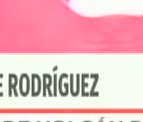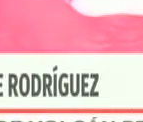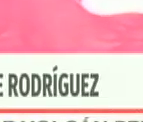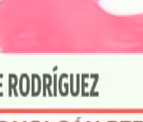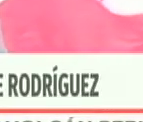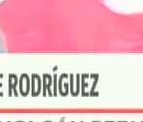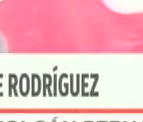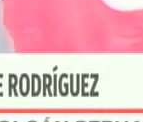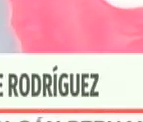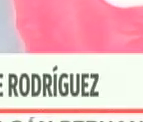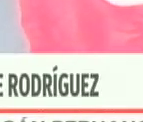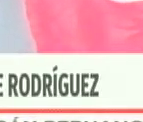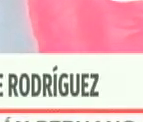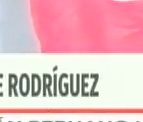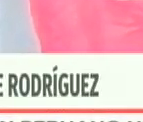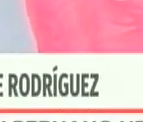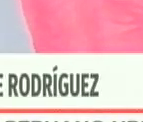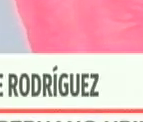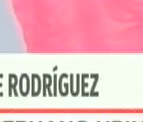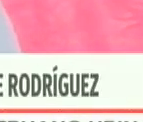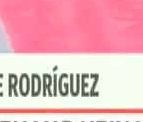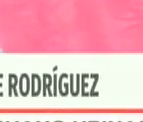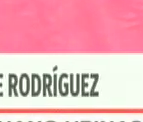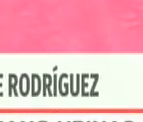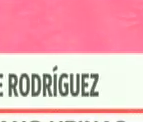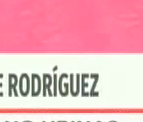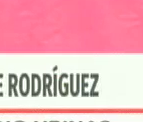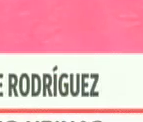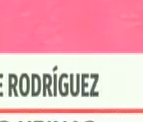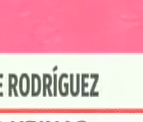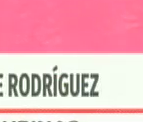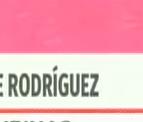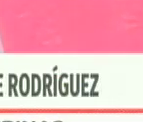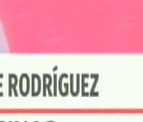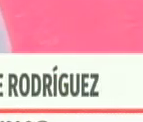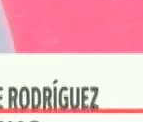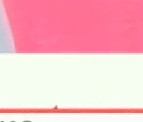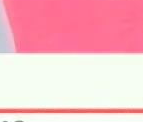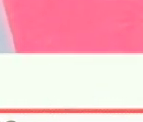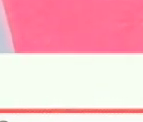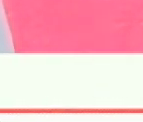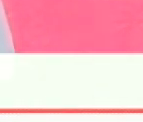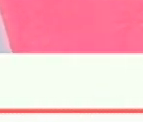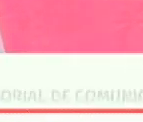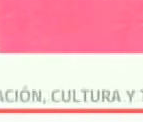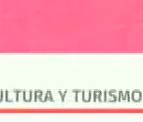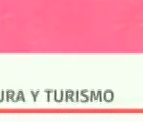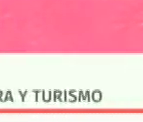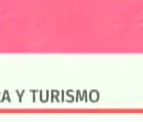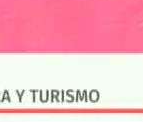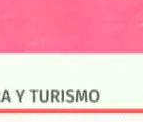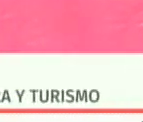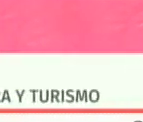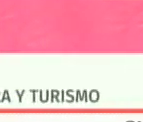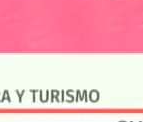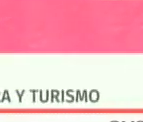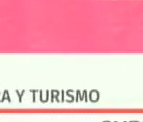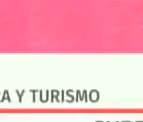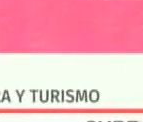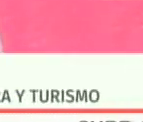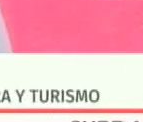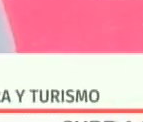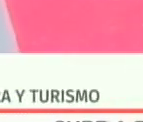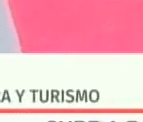Un abrazo de siempre a todas y a todos, a las hermanas y a los hermanos de